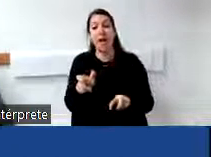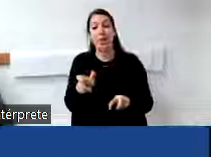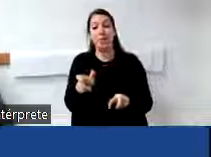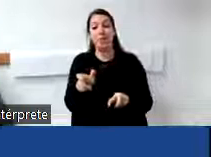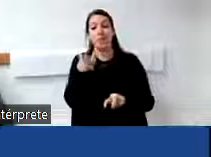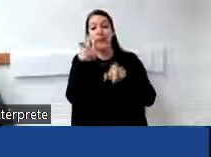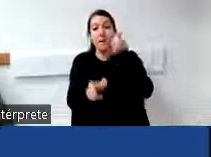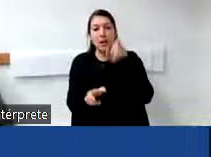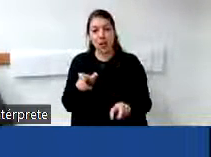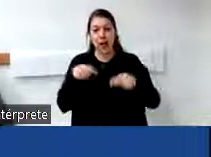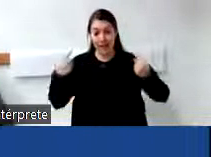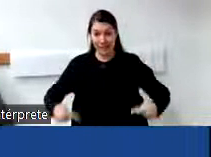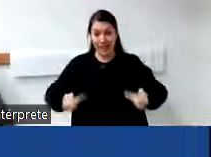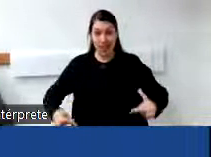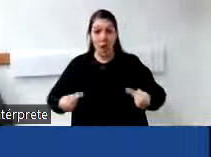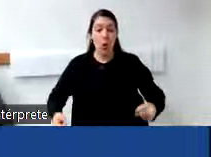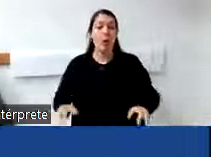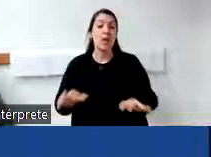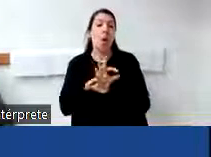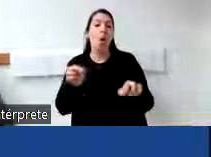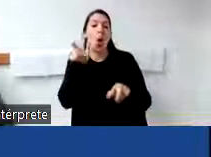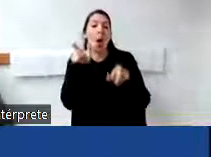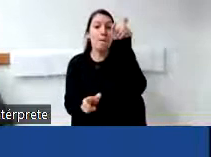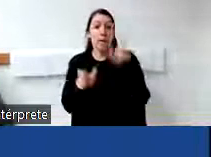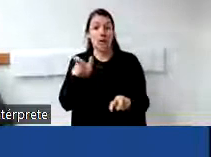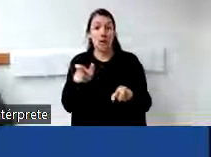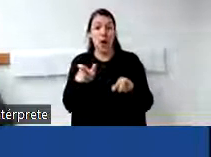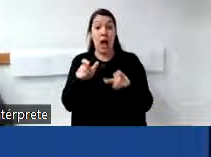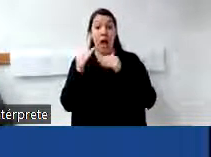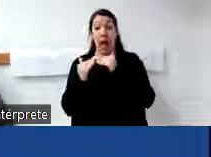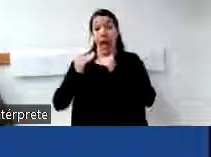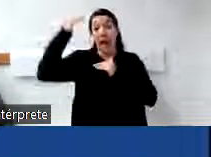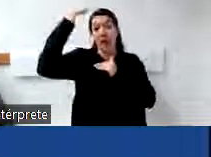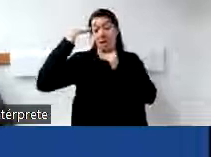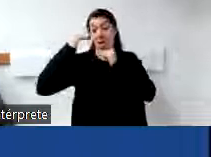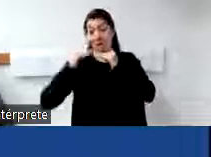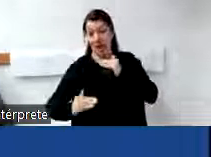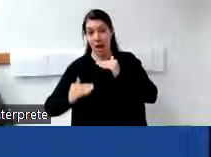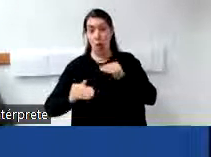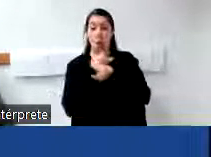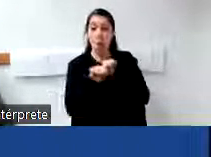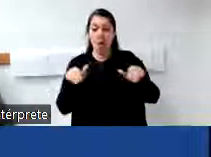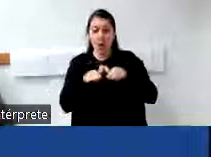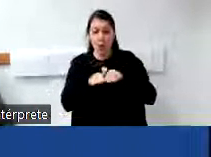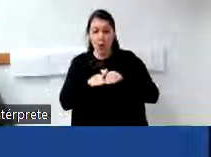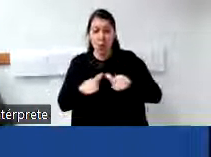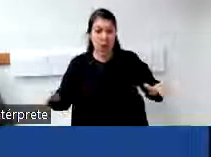que es usuaria de una silla de ruedas o una persona con una estatura baja pueda llegar a